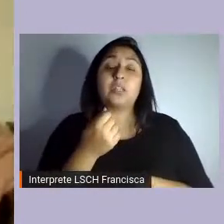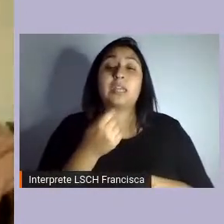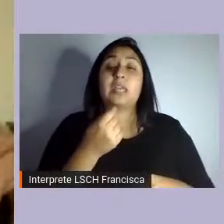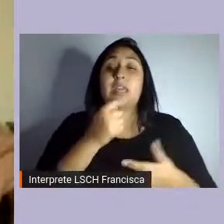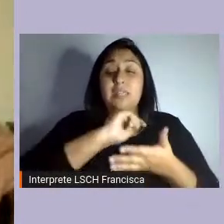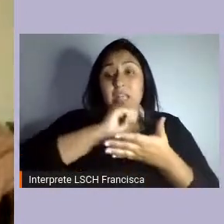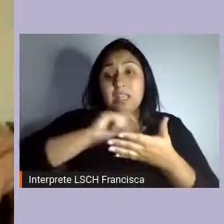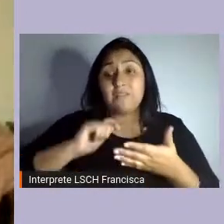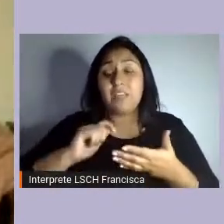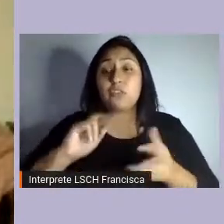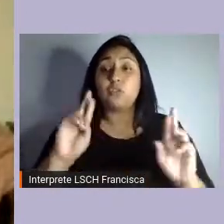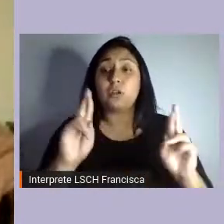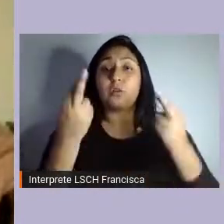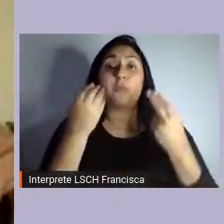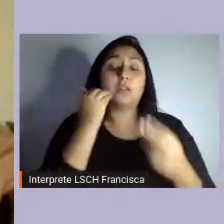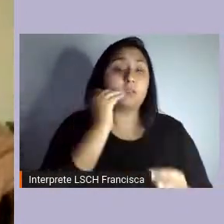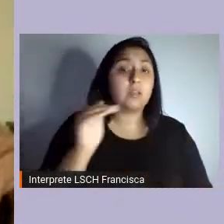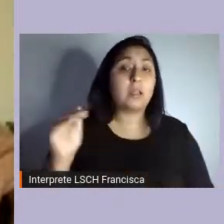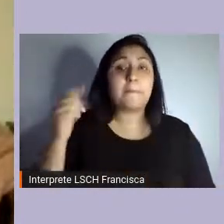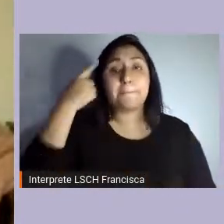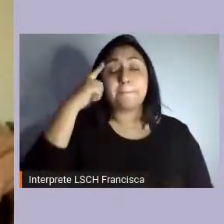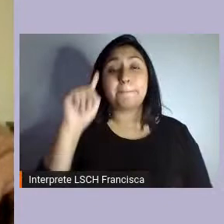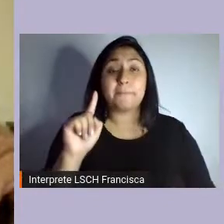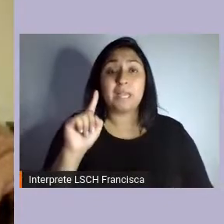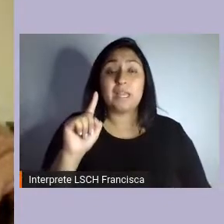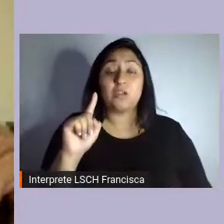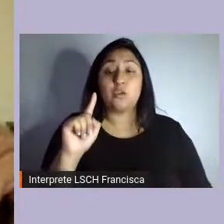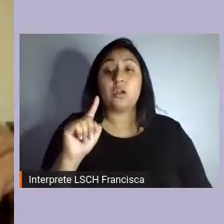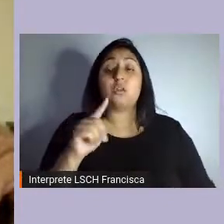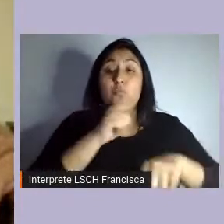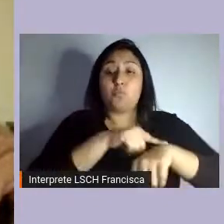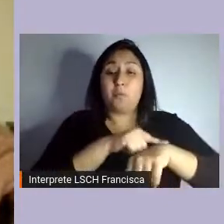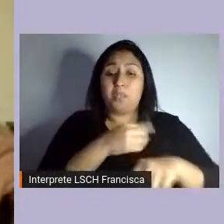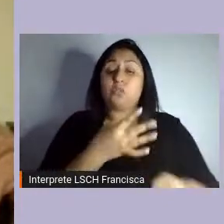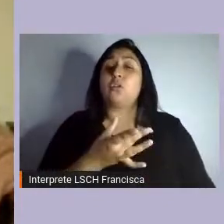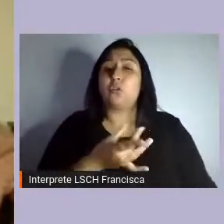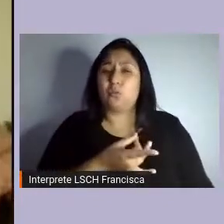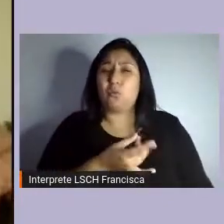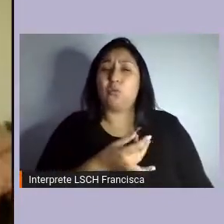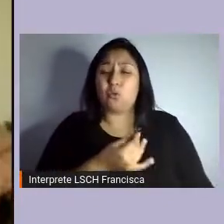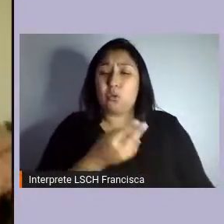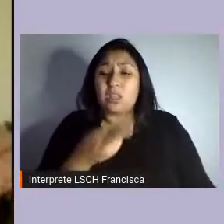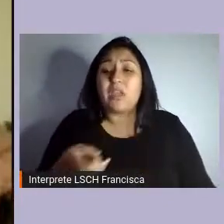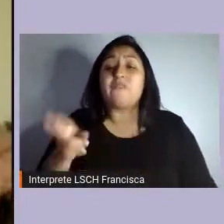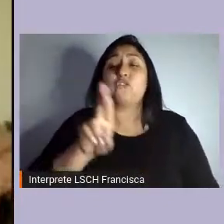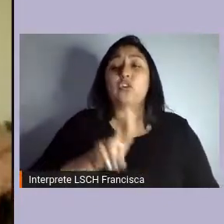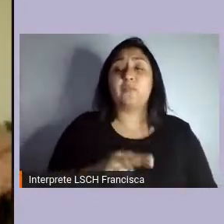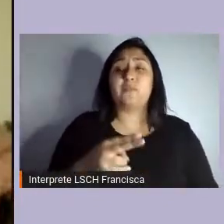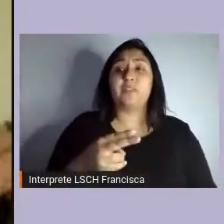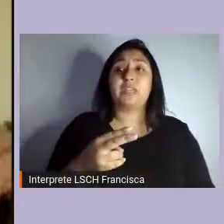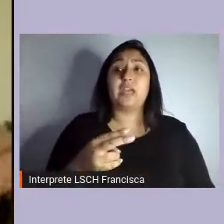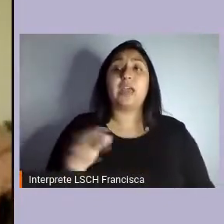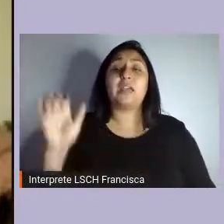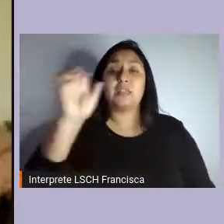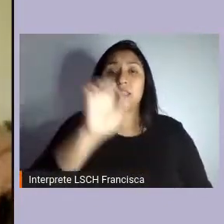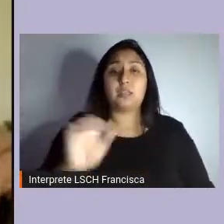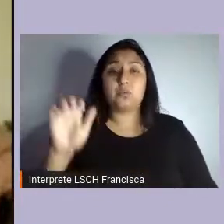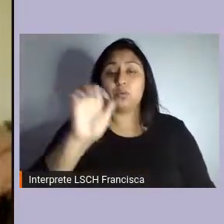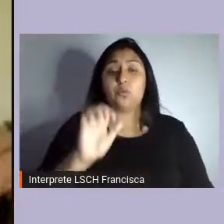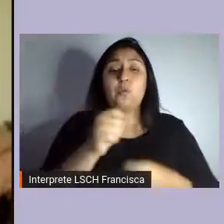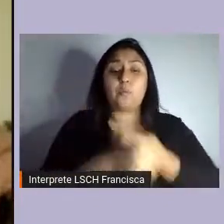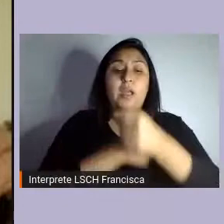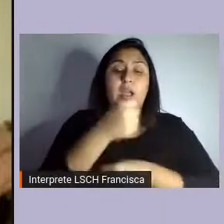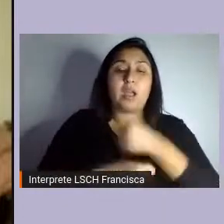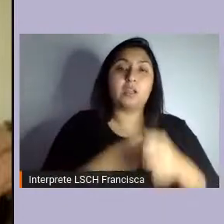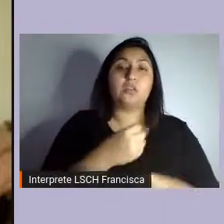plena, pero está escribiendo la décima en un momento de mucho dolor en que ella ha retornado a Europa, el año 54,